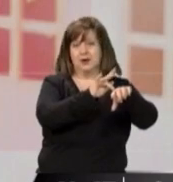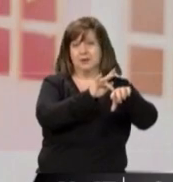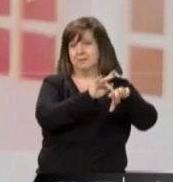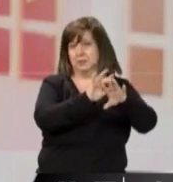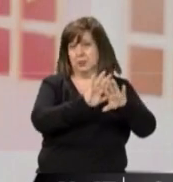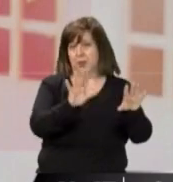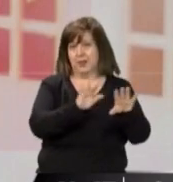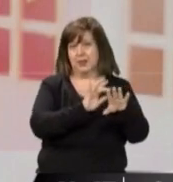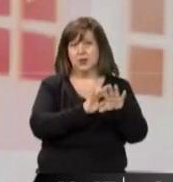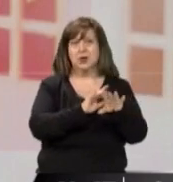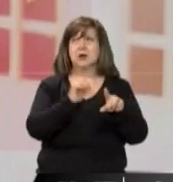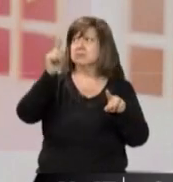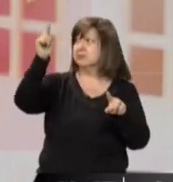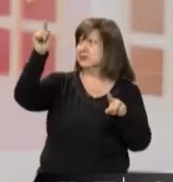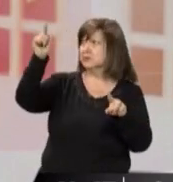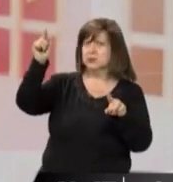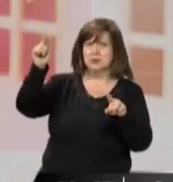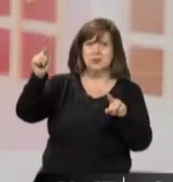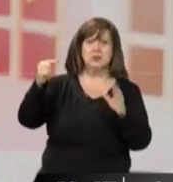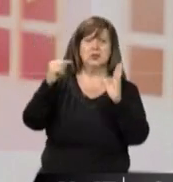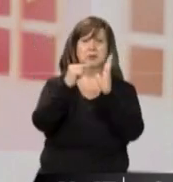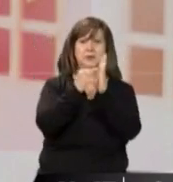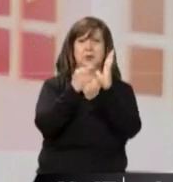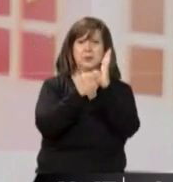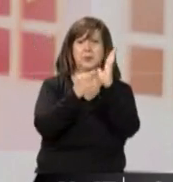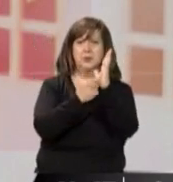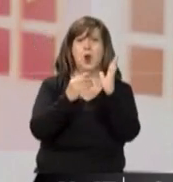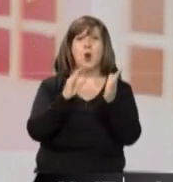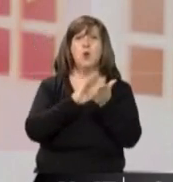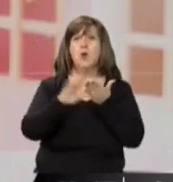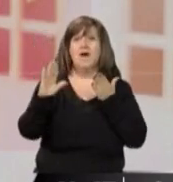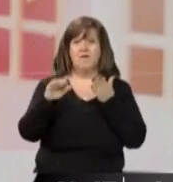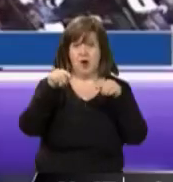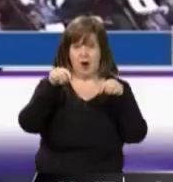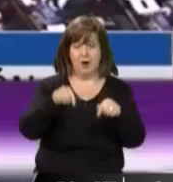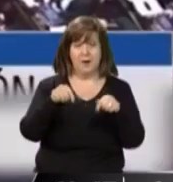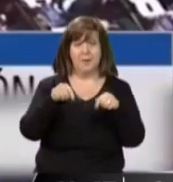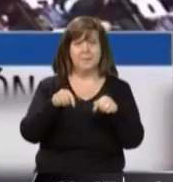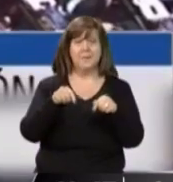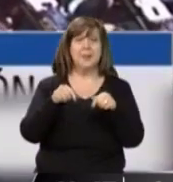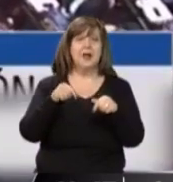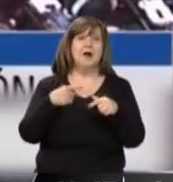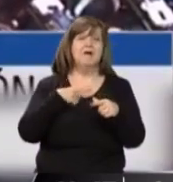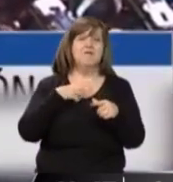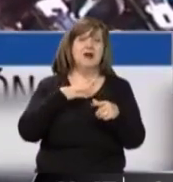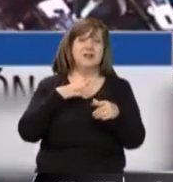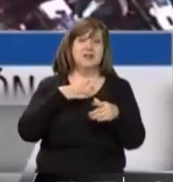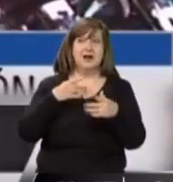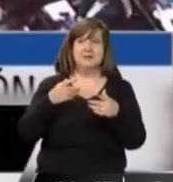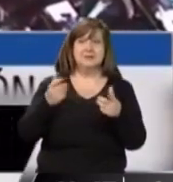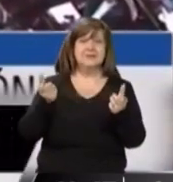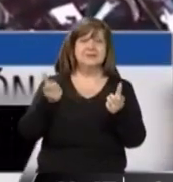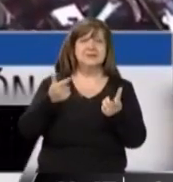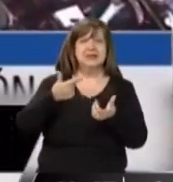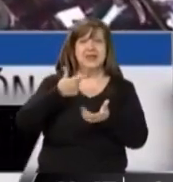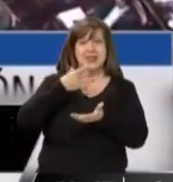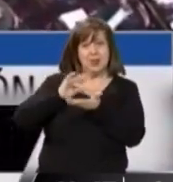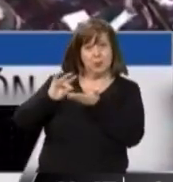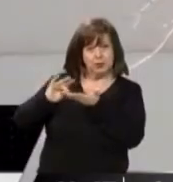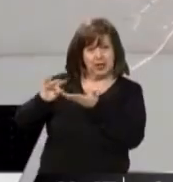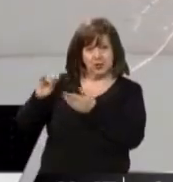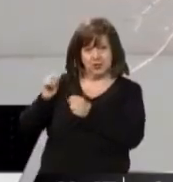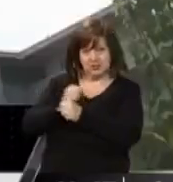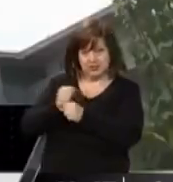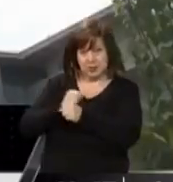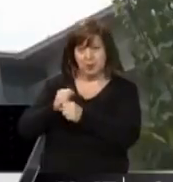tres salarios mínimos vitales y móviles por cada uno de los periodos mientras espera por una nueva sesión esta vez en senadores y también